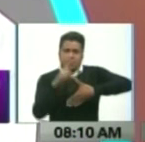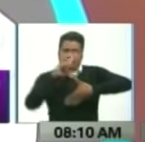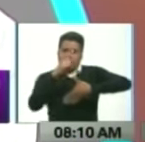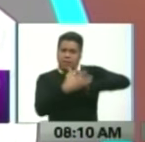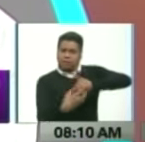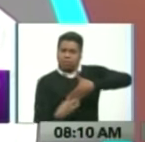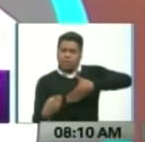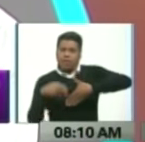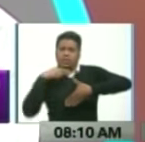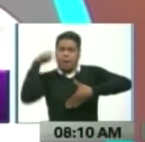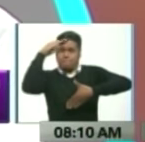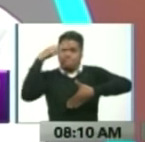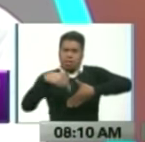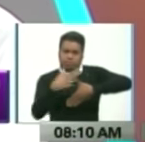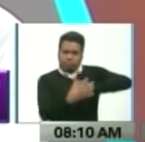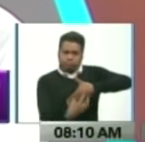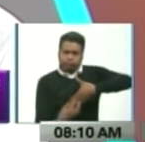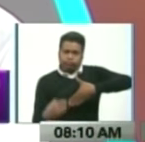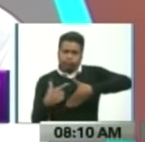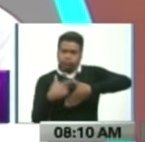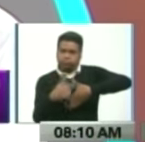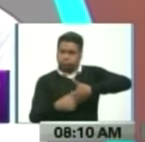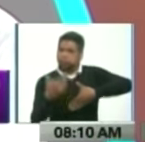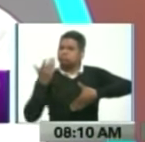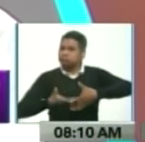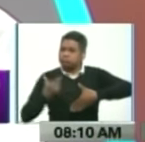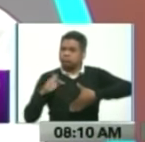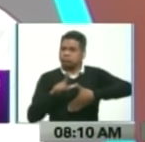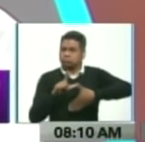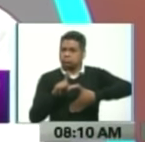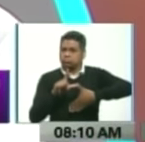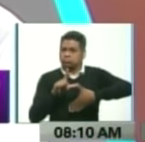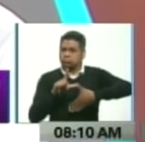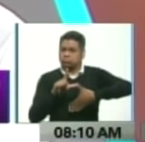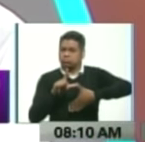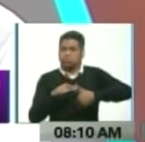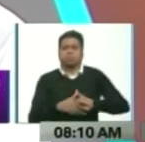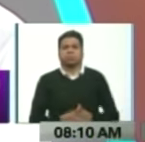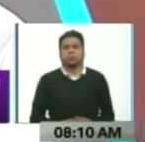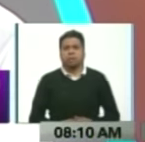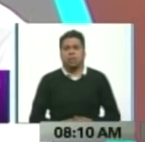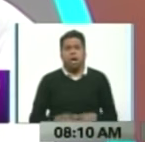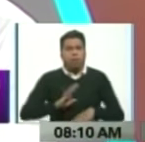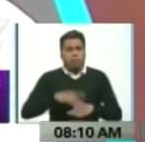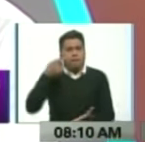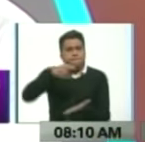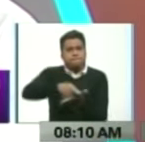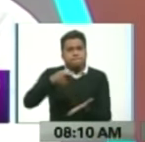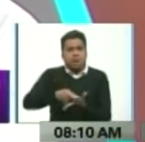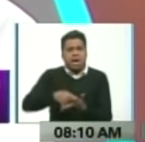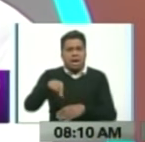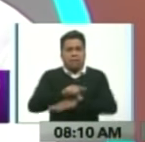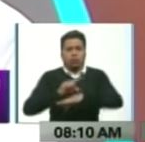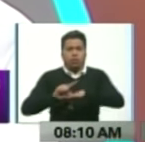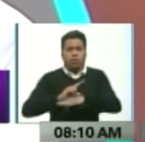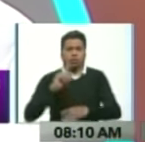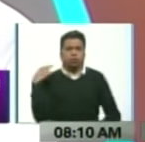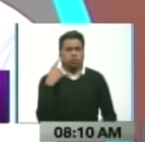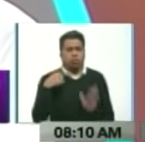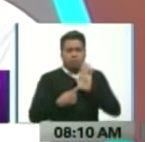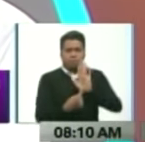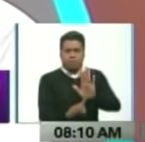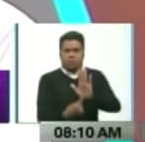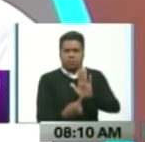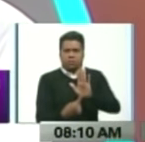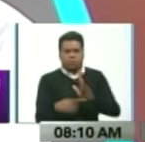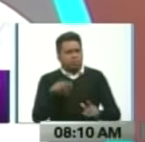Bolívar el videojuego no es porque sea financiado por el Estado, quiere decir que el videojuego es de contenido. Si tú juegas el videojuego,